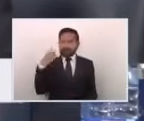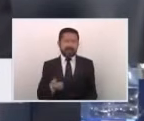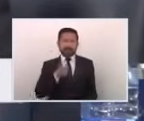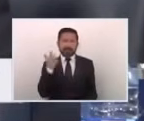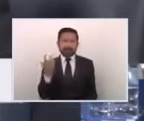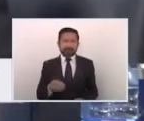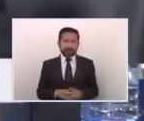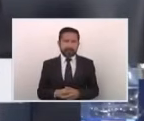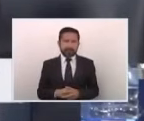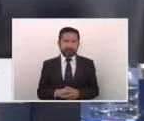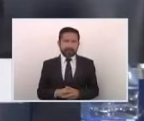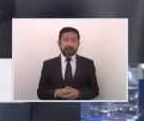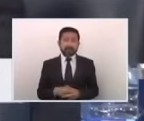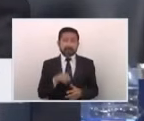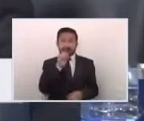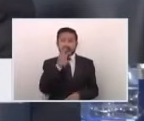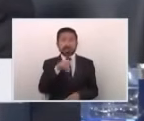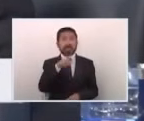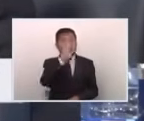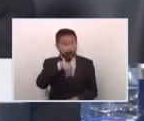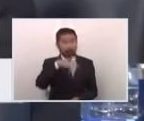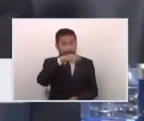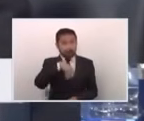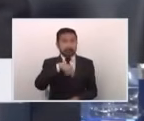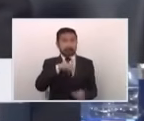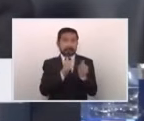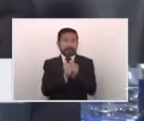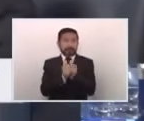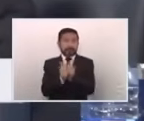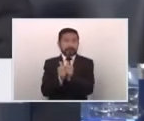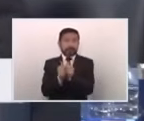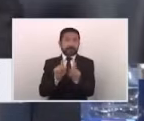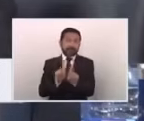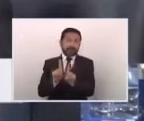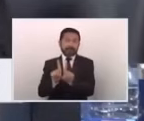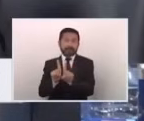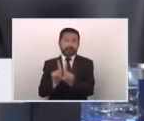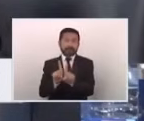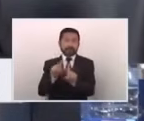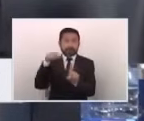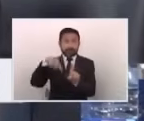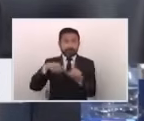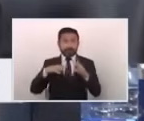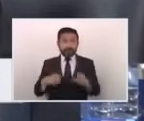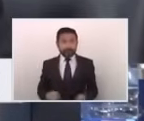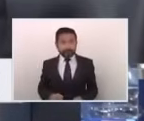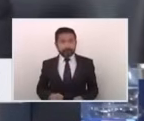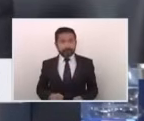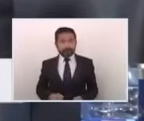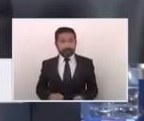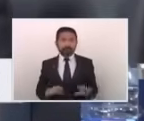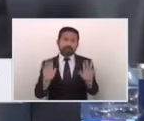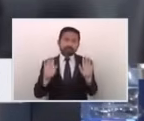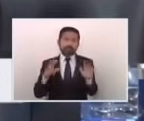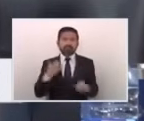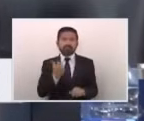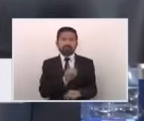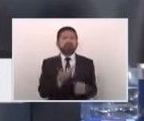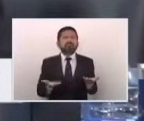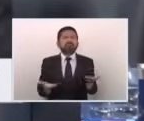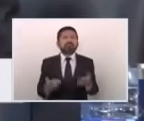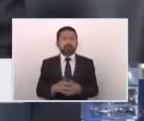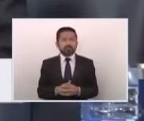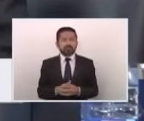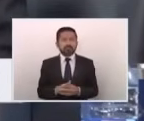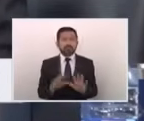de entender. Le decían, vení, acompáñame aquí en el gobierno y nosotros lo que vamos a